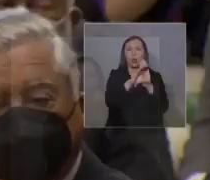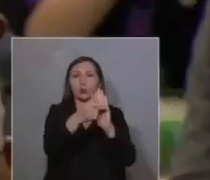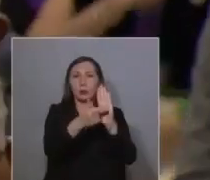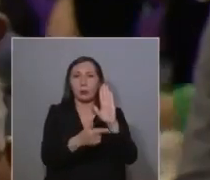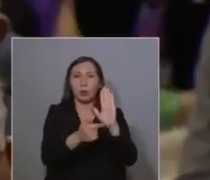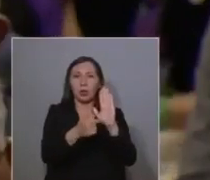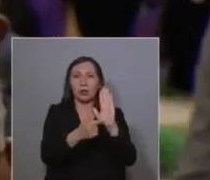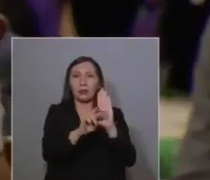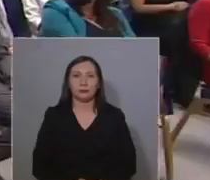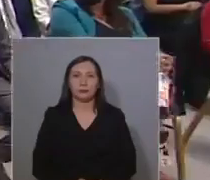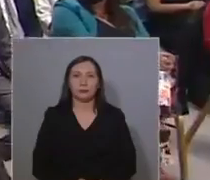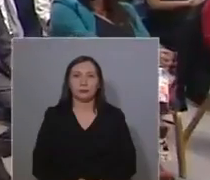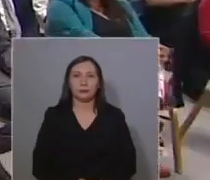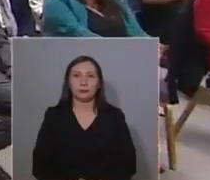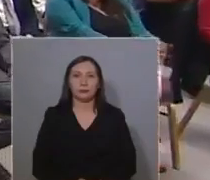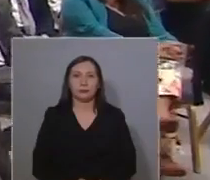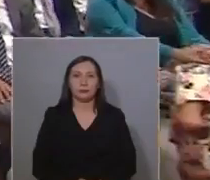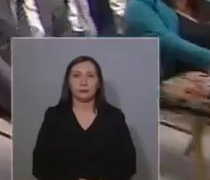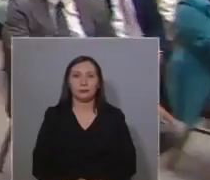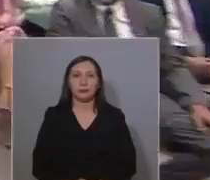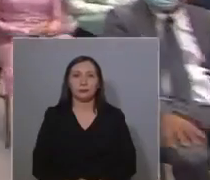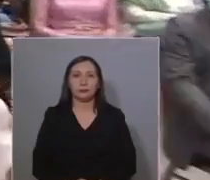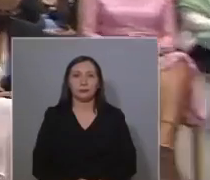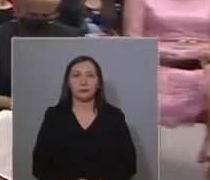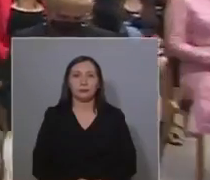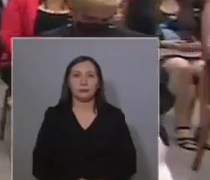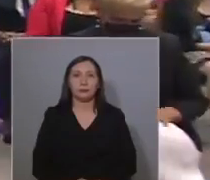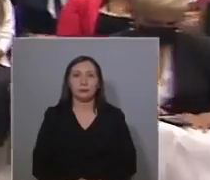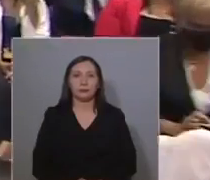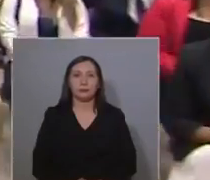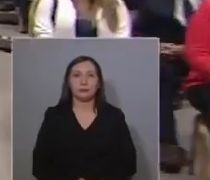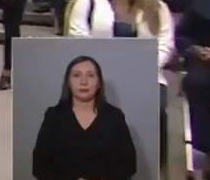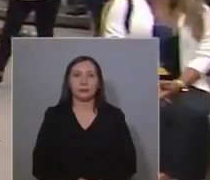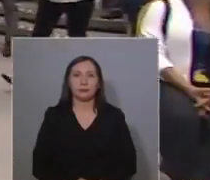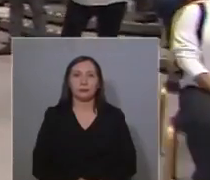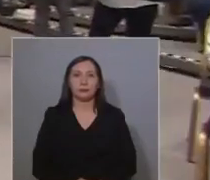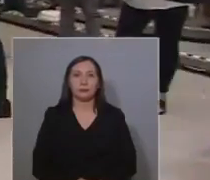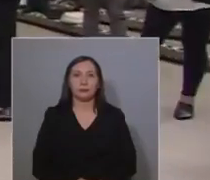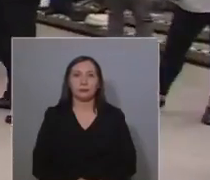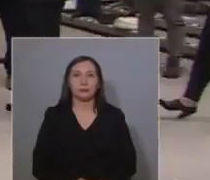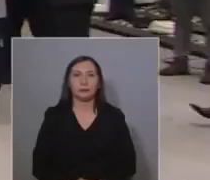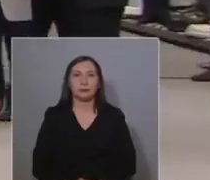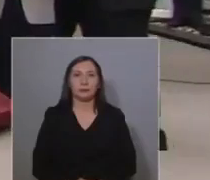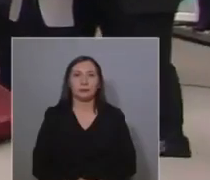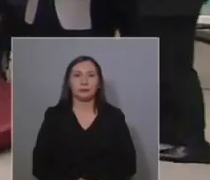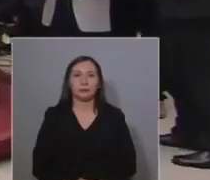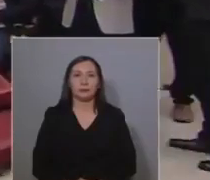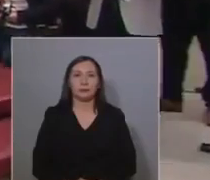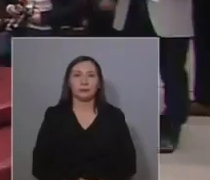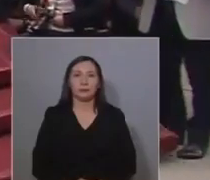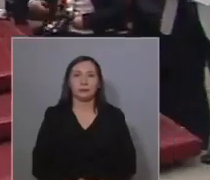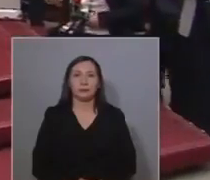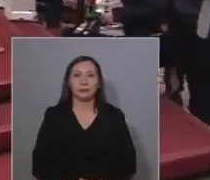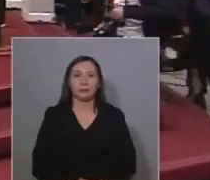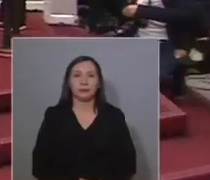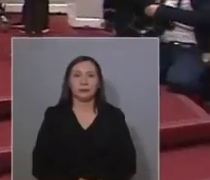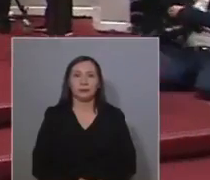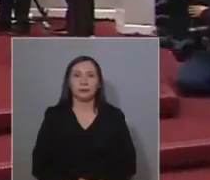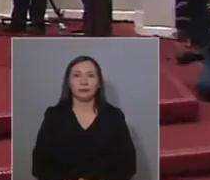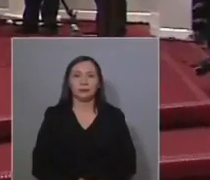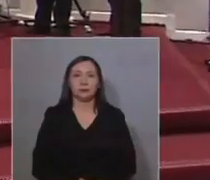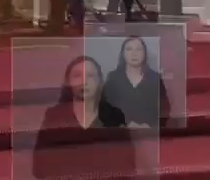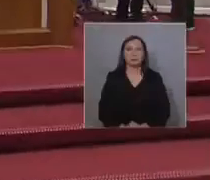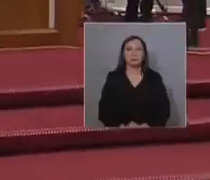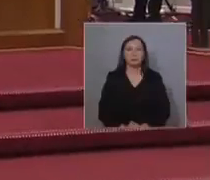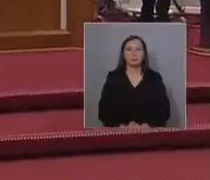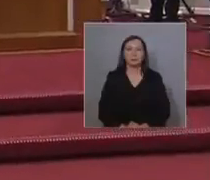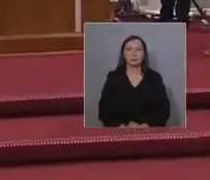Ya, esto ha generado polémica. Un manual que... Sí, pues. Sí, pues ha generado polémica, Ángeles, porque